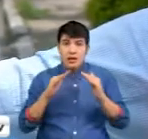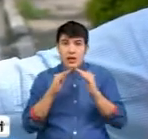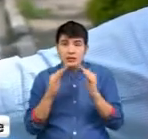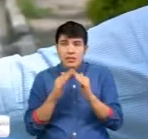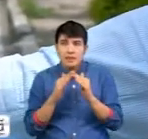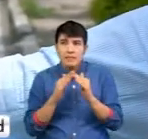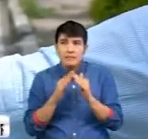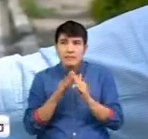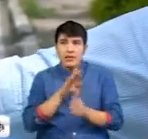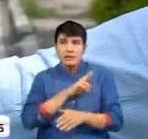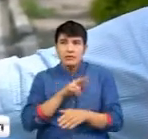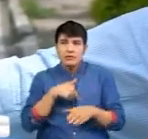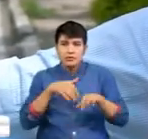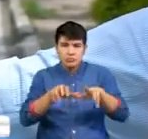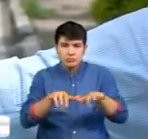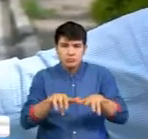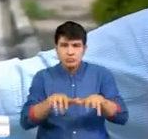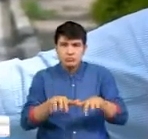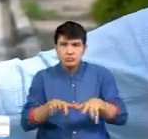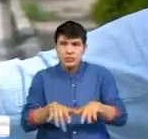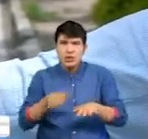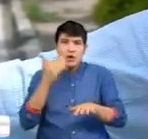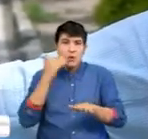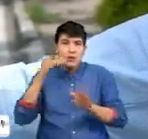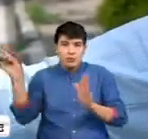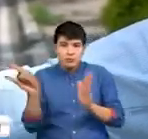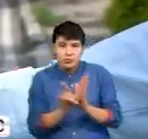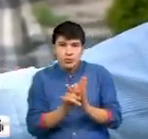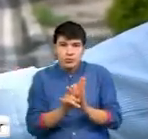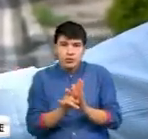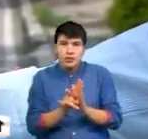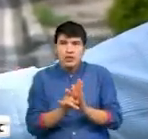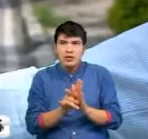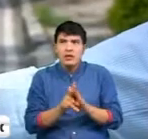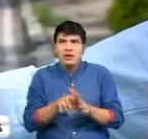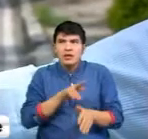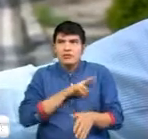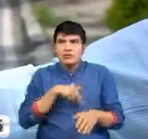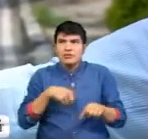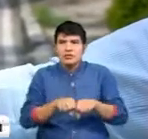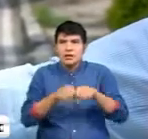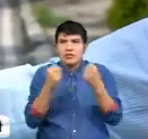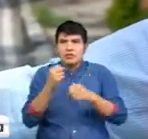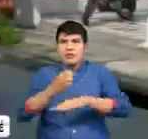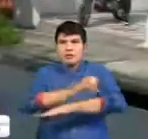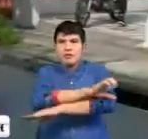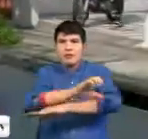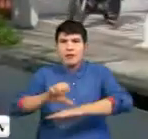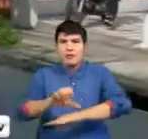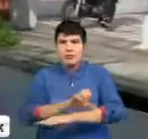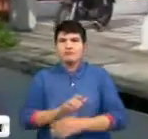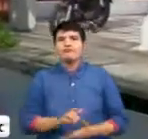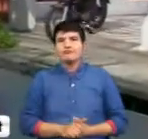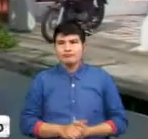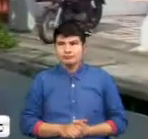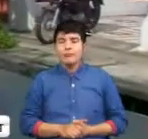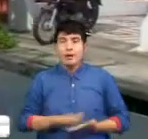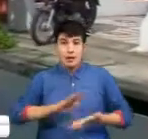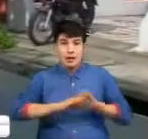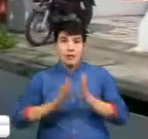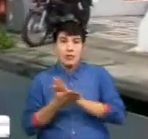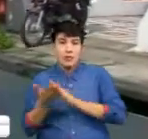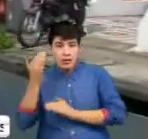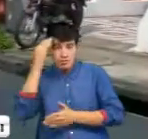teníamos instalado el computador y al llegar la luz con tanta fuerza pues se nos quemó la cpu del computador según la comunidad